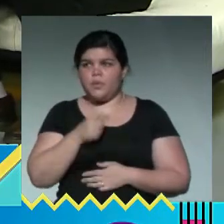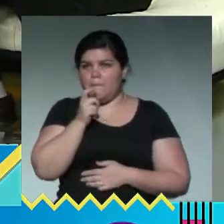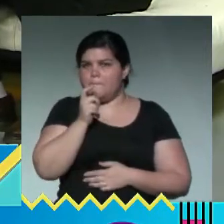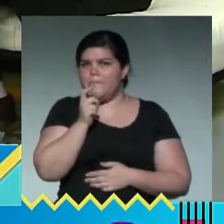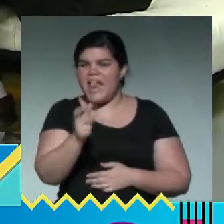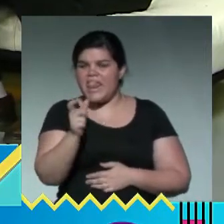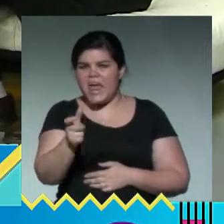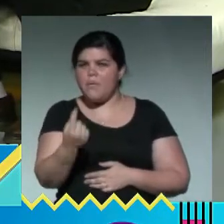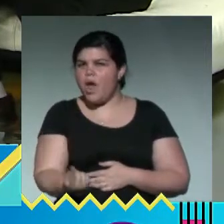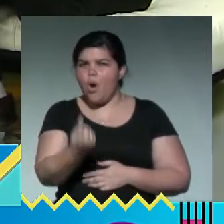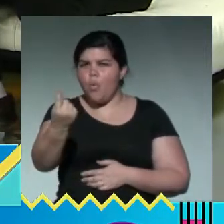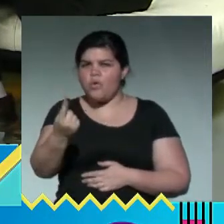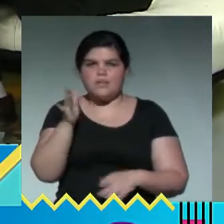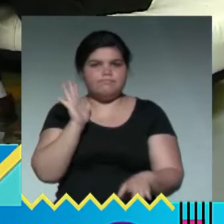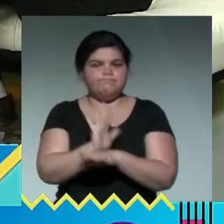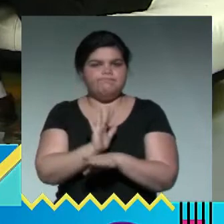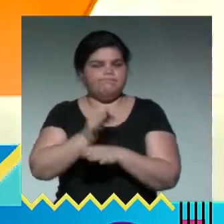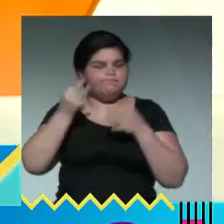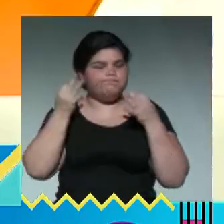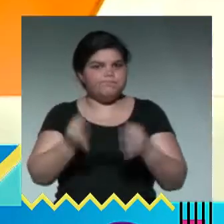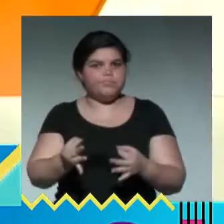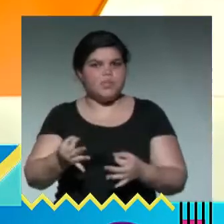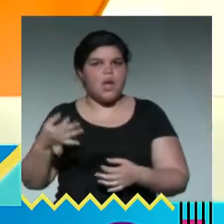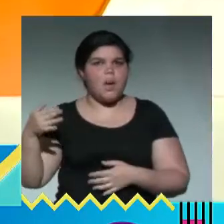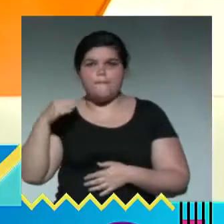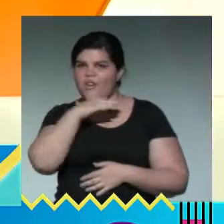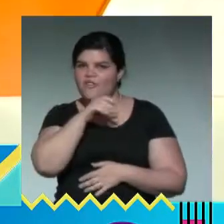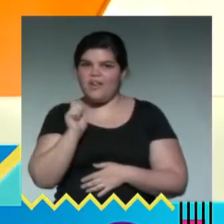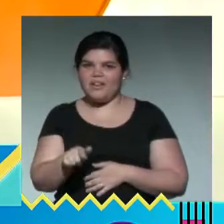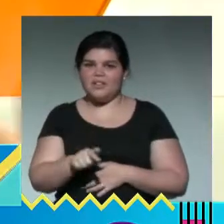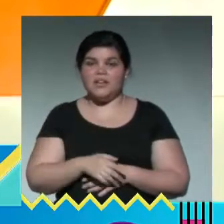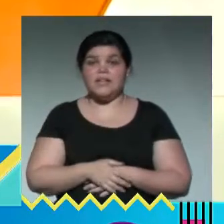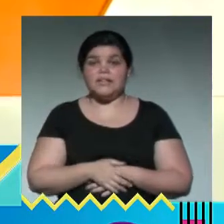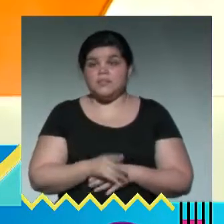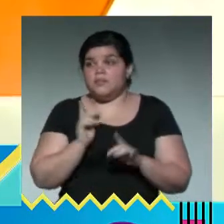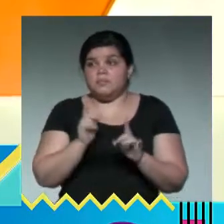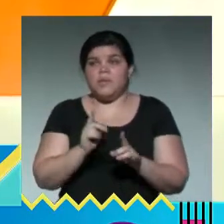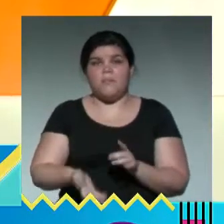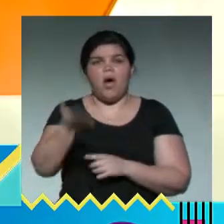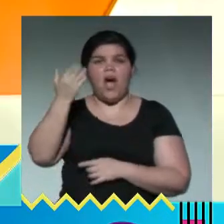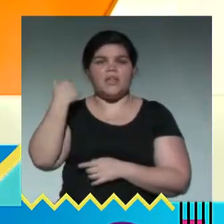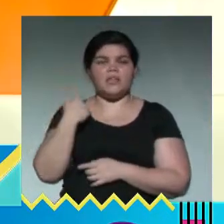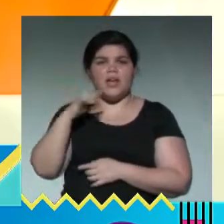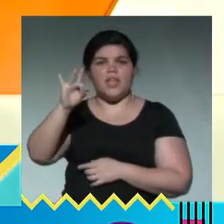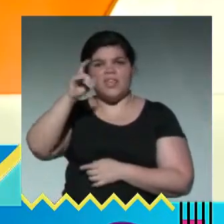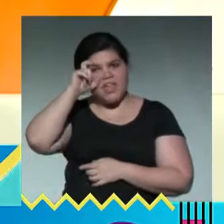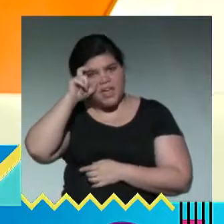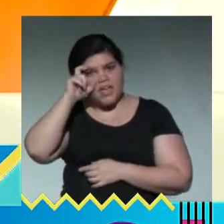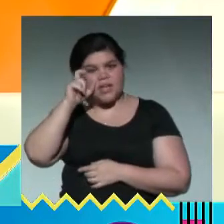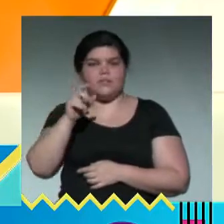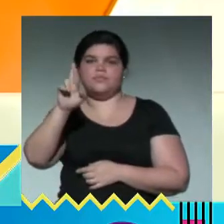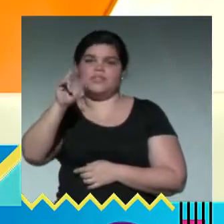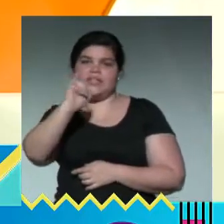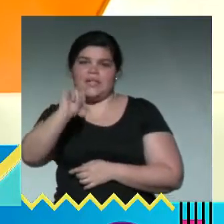muy bien, que tiene que ver con esa conmemoración que anteriormente se llamaba de la raza y hoy que es el respeto a